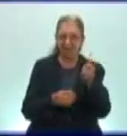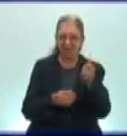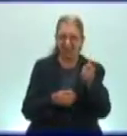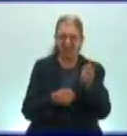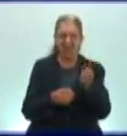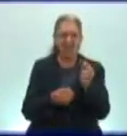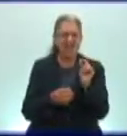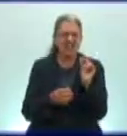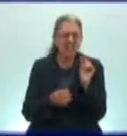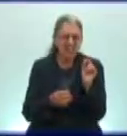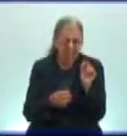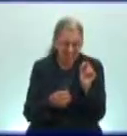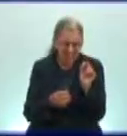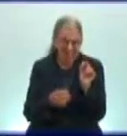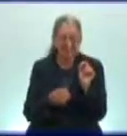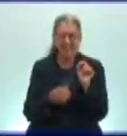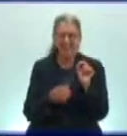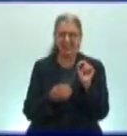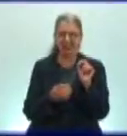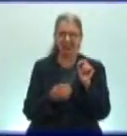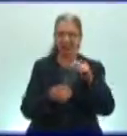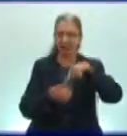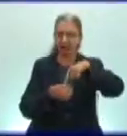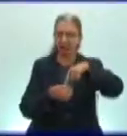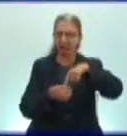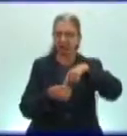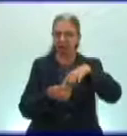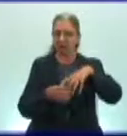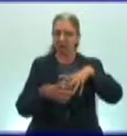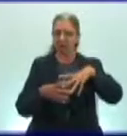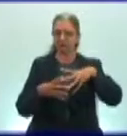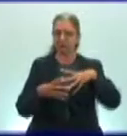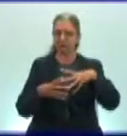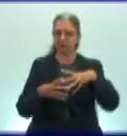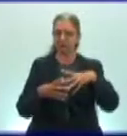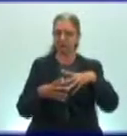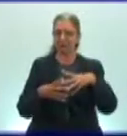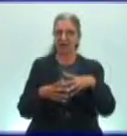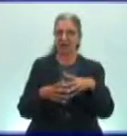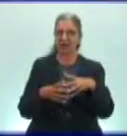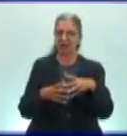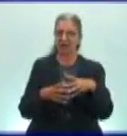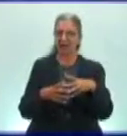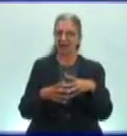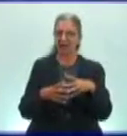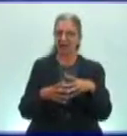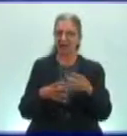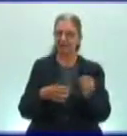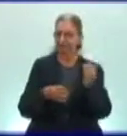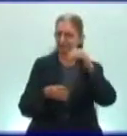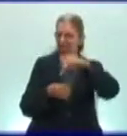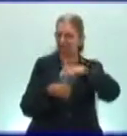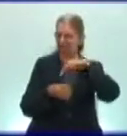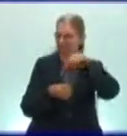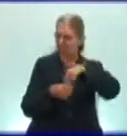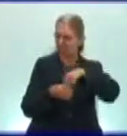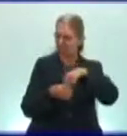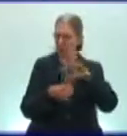insignificante comparado con el núcleo. Y ahora me dirás, ¿y en el núcleo qué